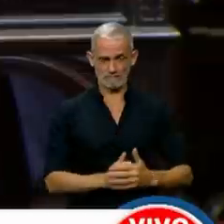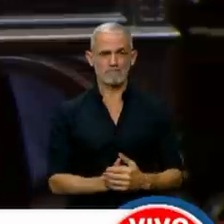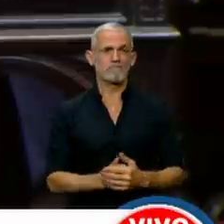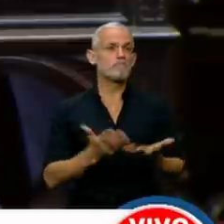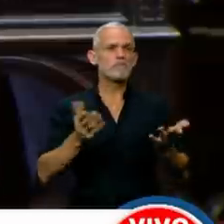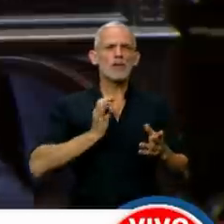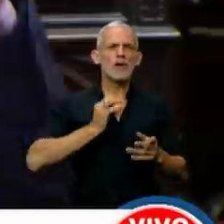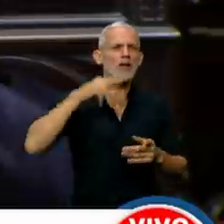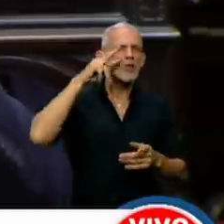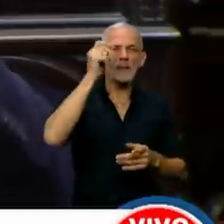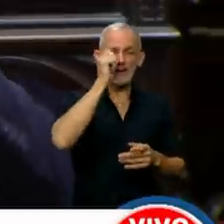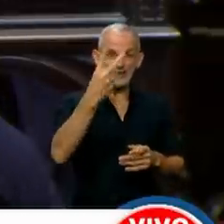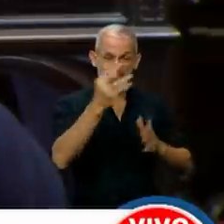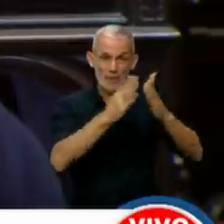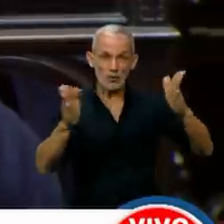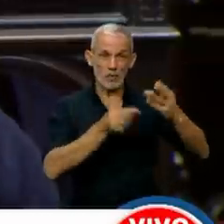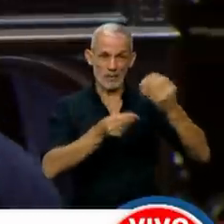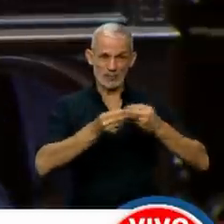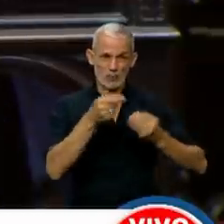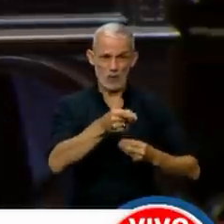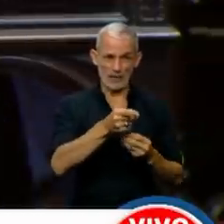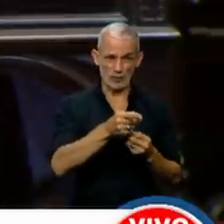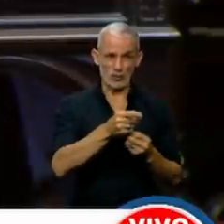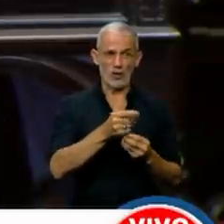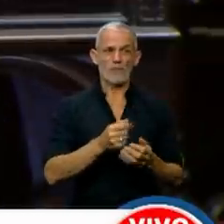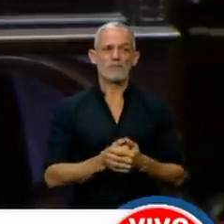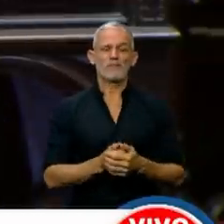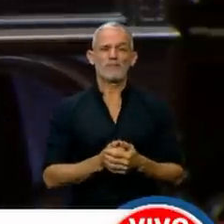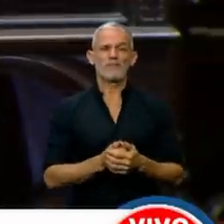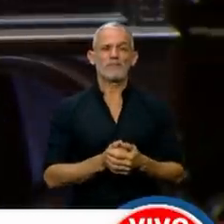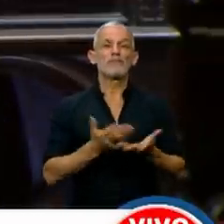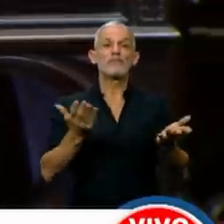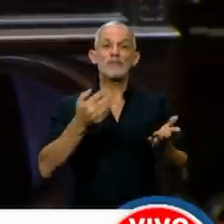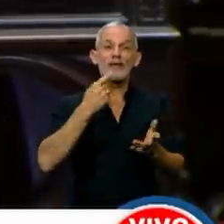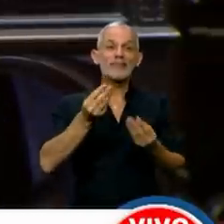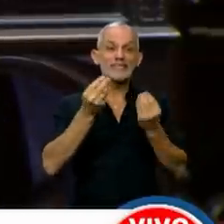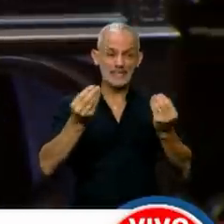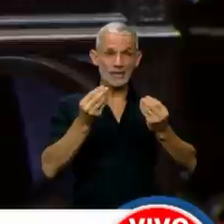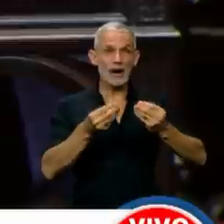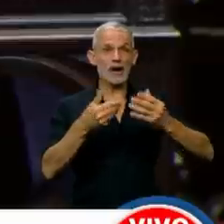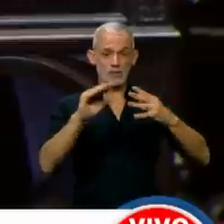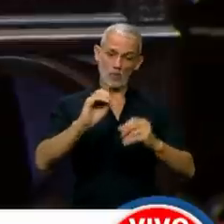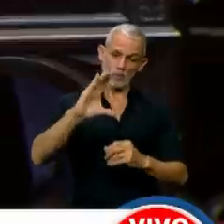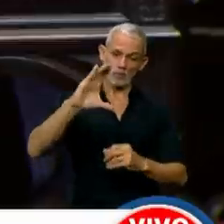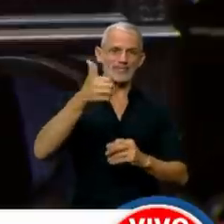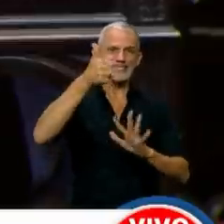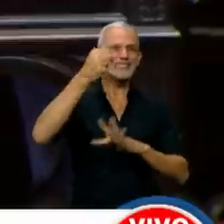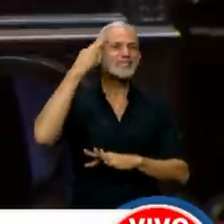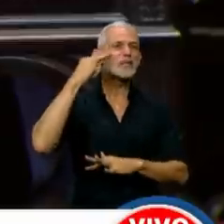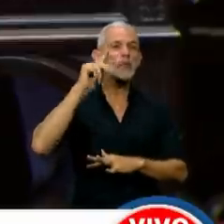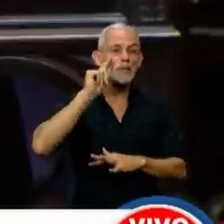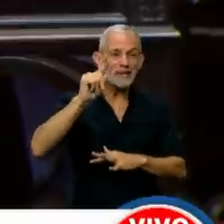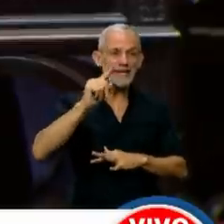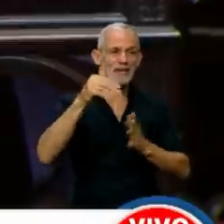para año 2022 este presupuesto indica que vamos a tener 69 mil millones de